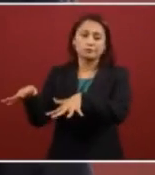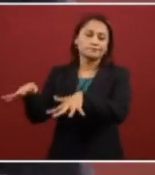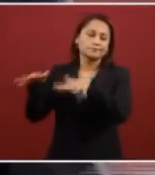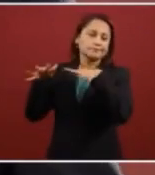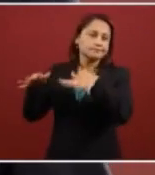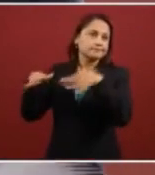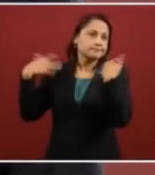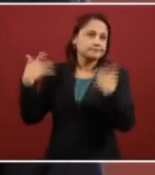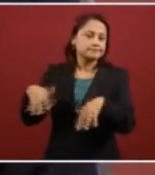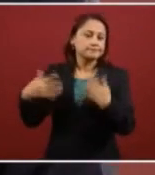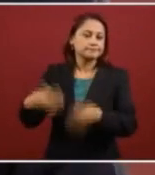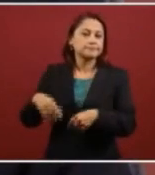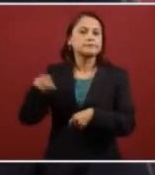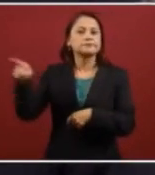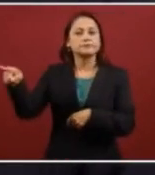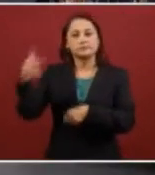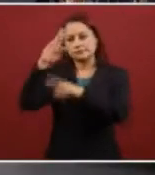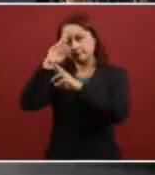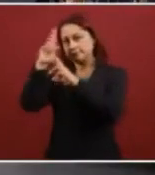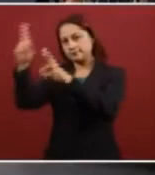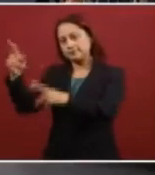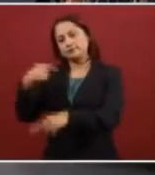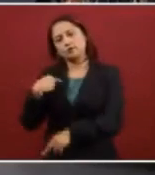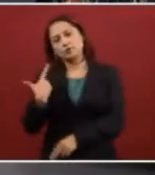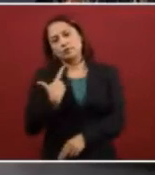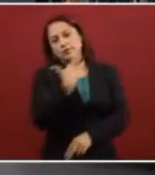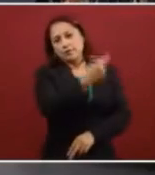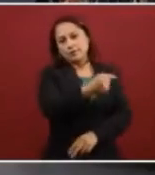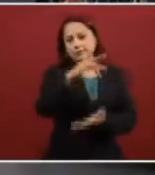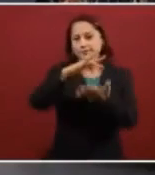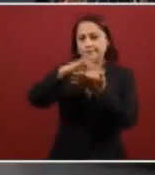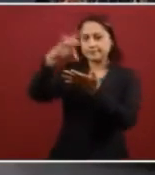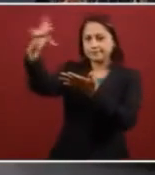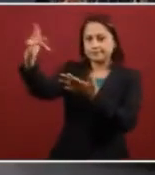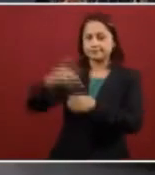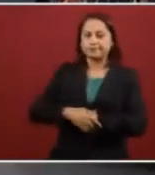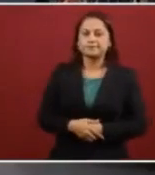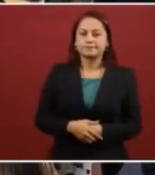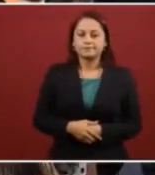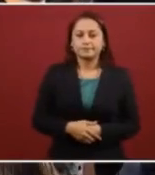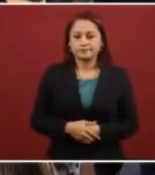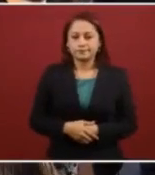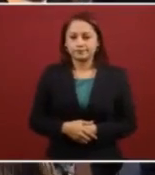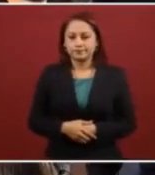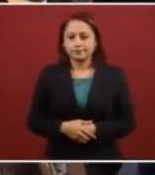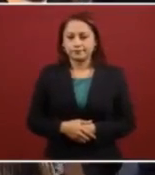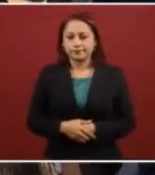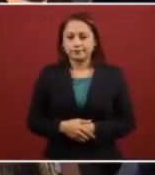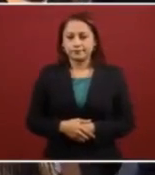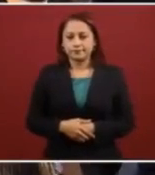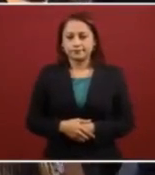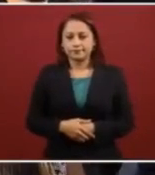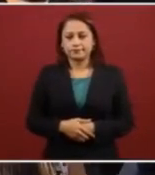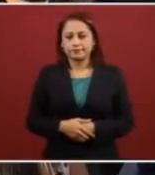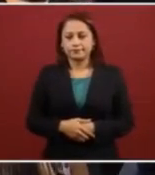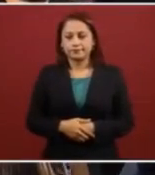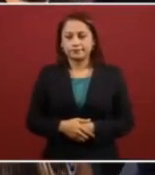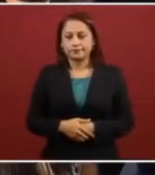class, a ellos, first rate. Ya me tengo que ir. So muchas gracias. Due to respect to them, adiós. I have to go now. Goodbye.